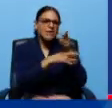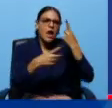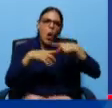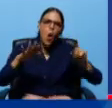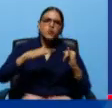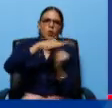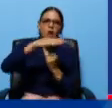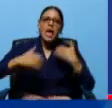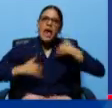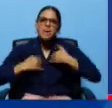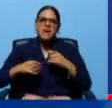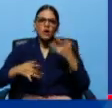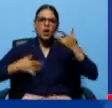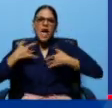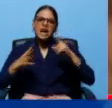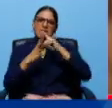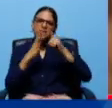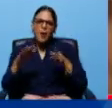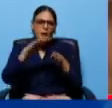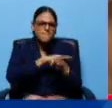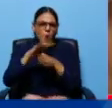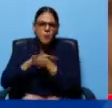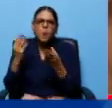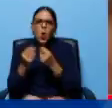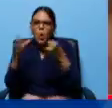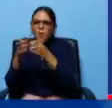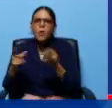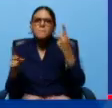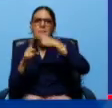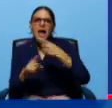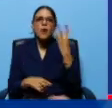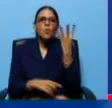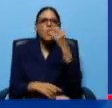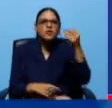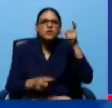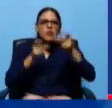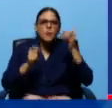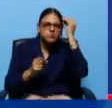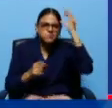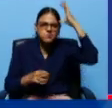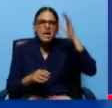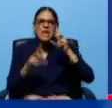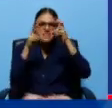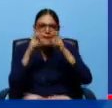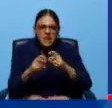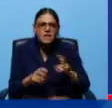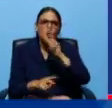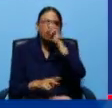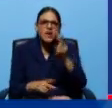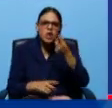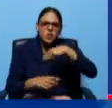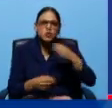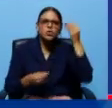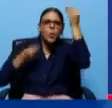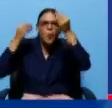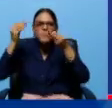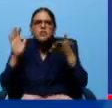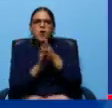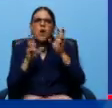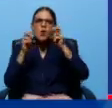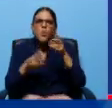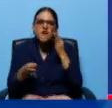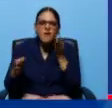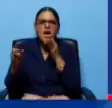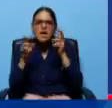día miércoles van a tener un encuentro con más de 400 científicos e investigadores venezolanos que vamos a repensarnos las nuevas líneas de